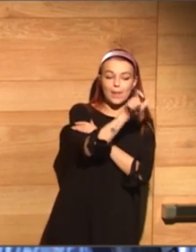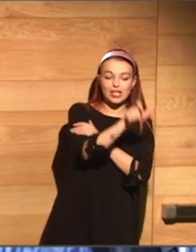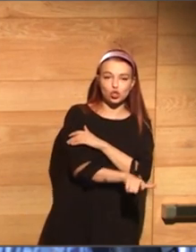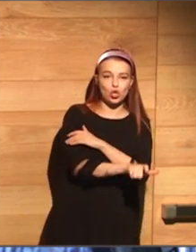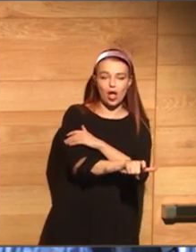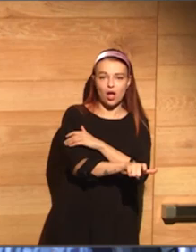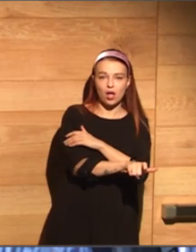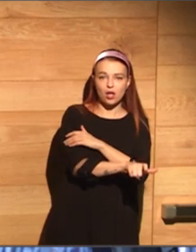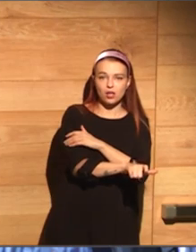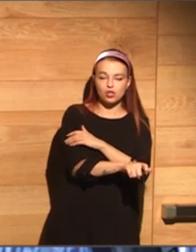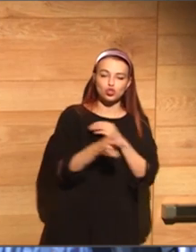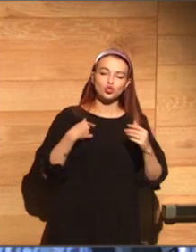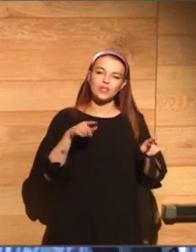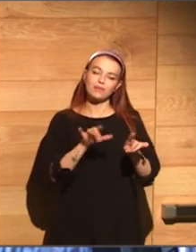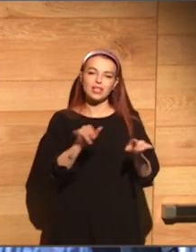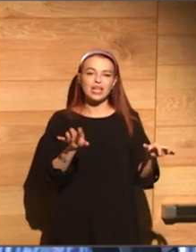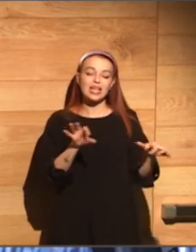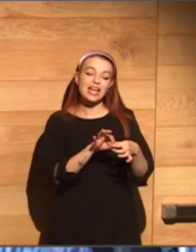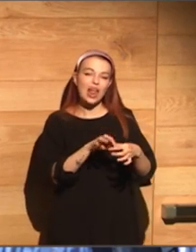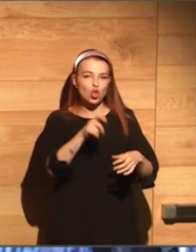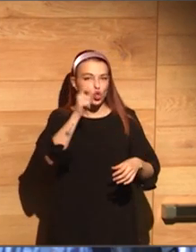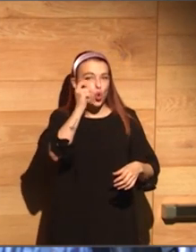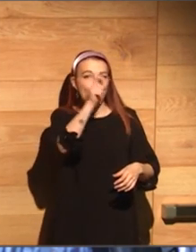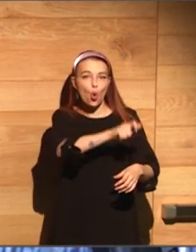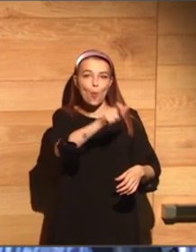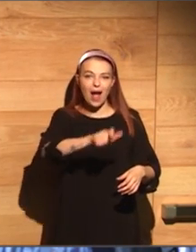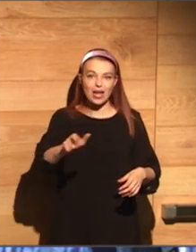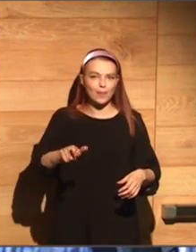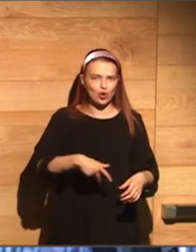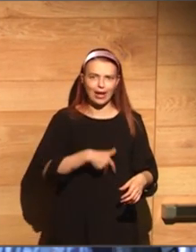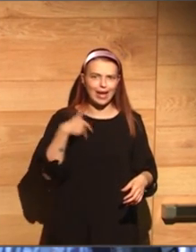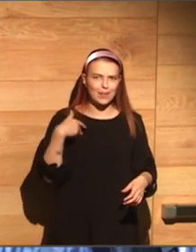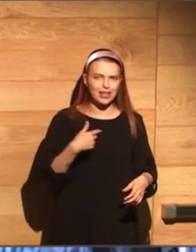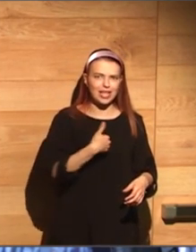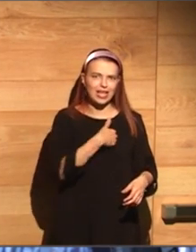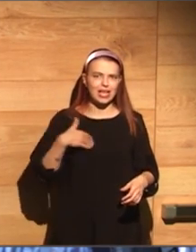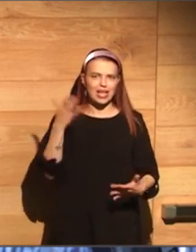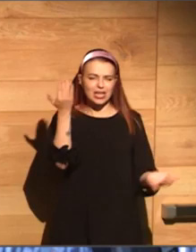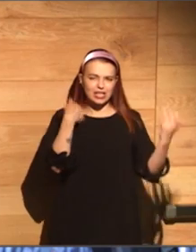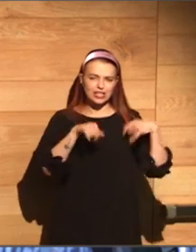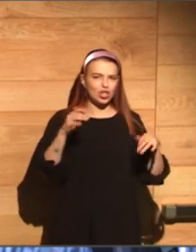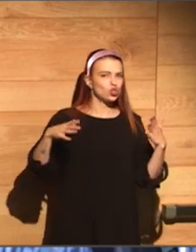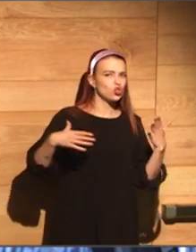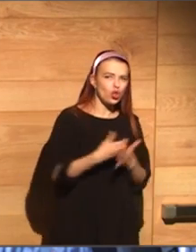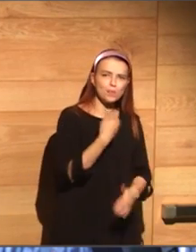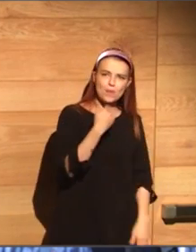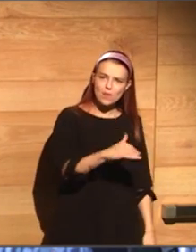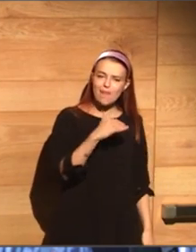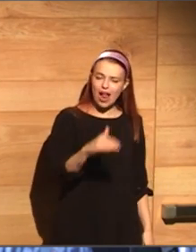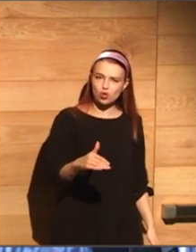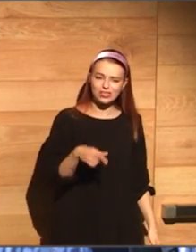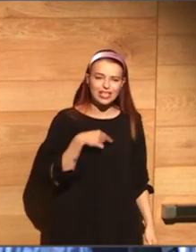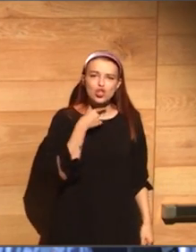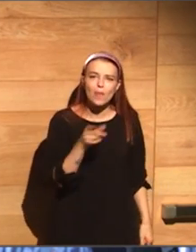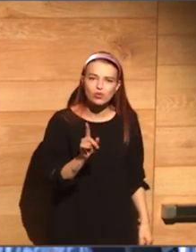no sucede eso en las de Berlanga. No. Son despreciables. Generalmente son despreciables del primero al último. Te